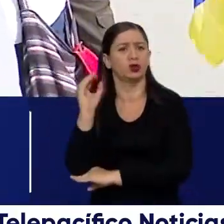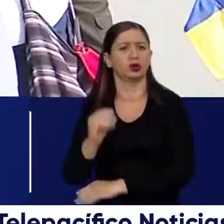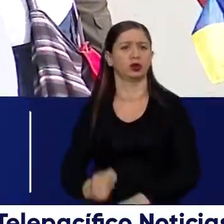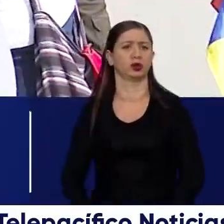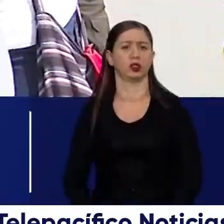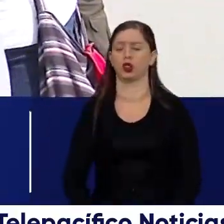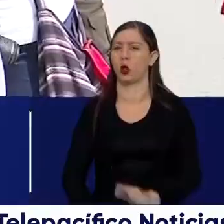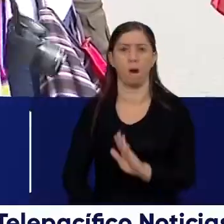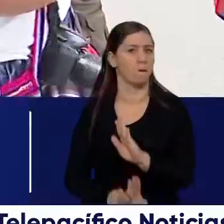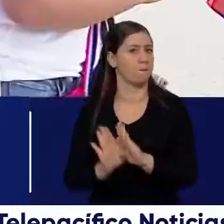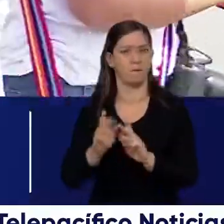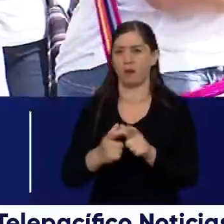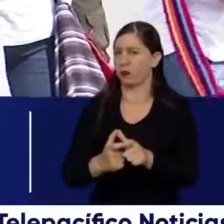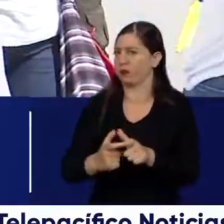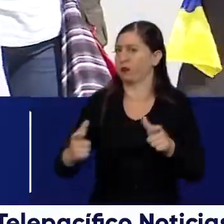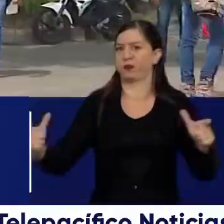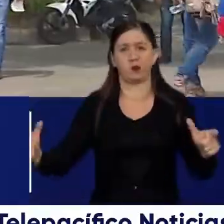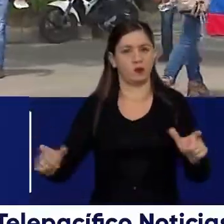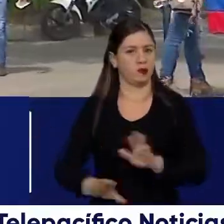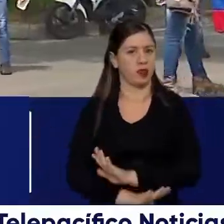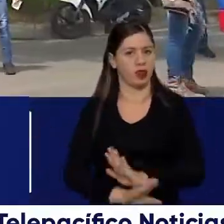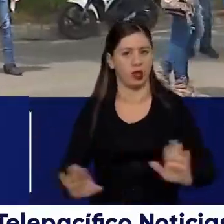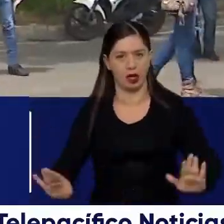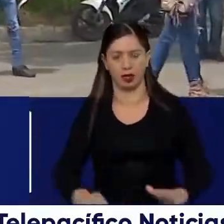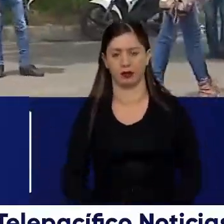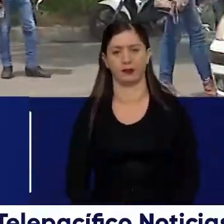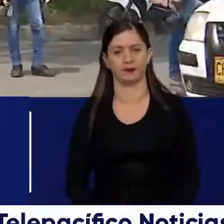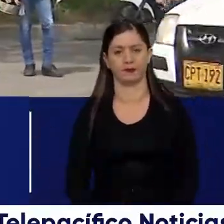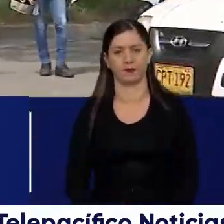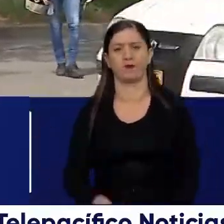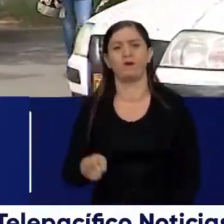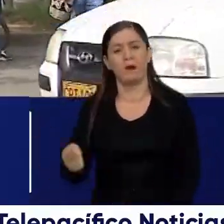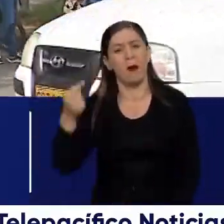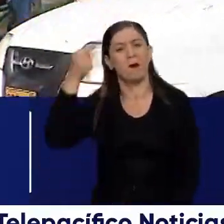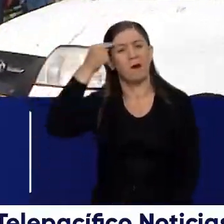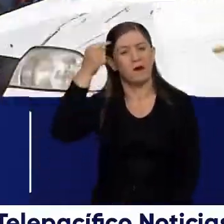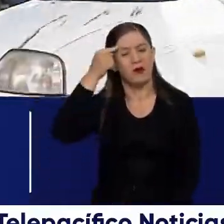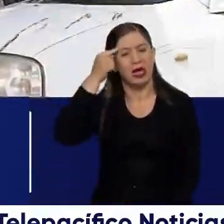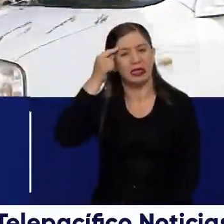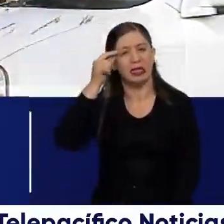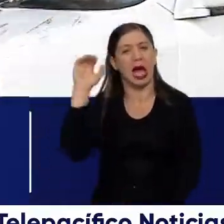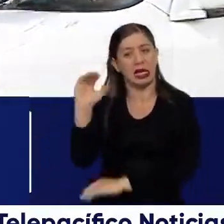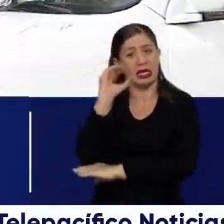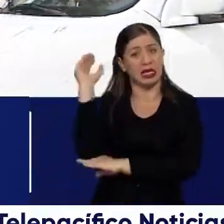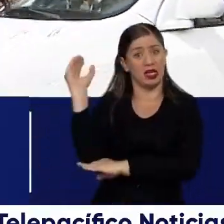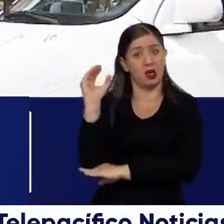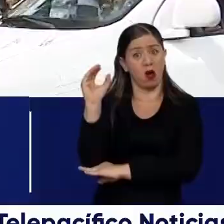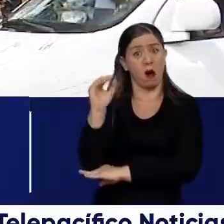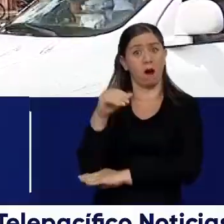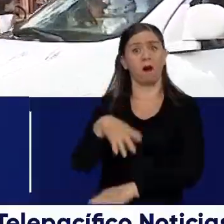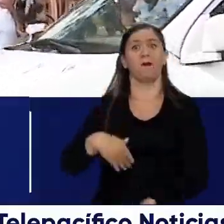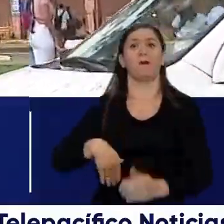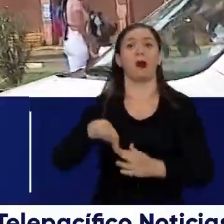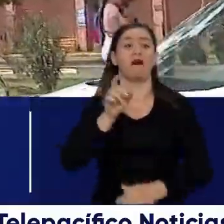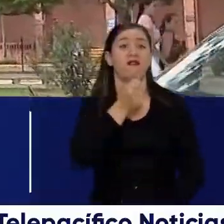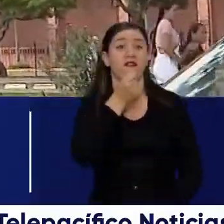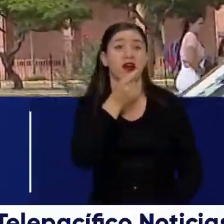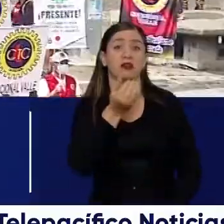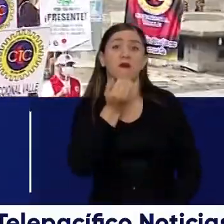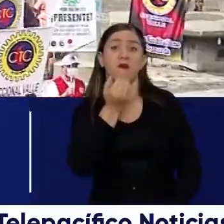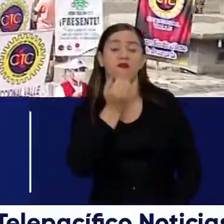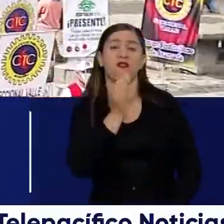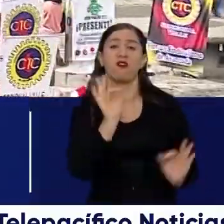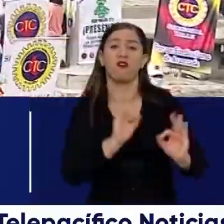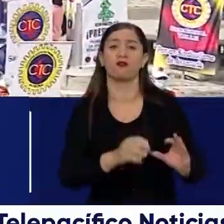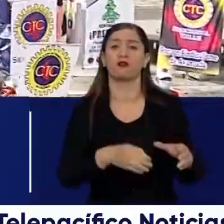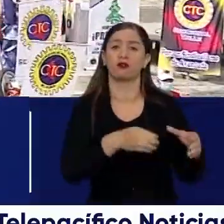no avanza, no crece. Hay como la percepción de que en este país es más fácil organizar